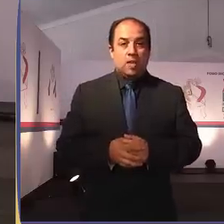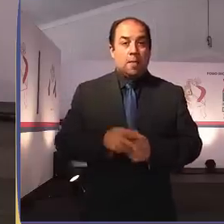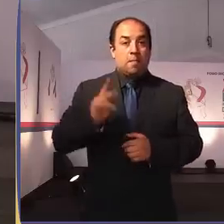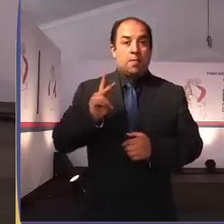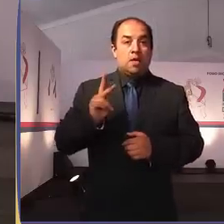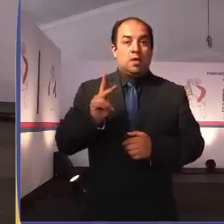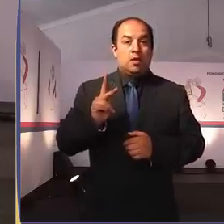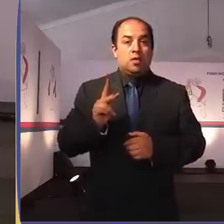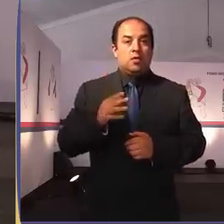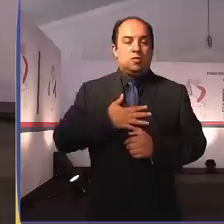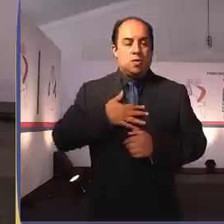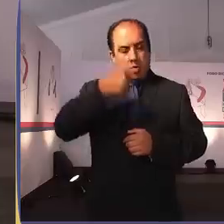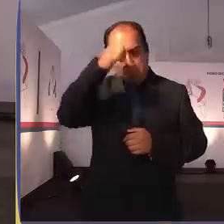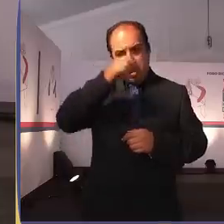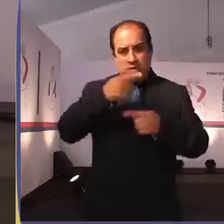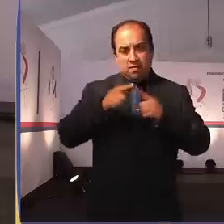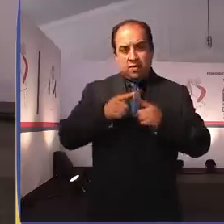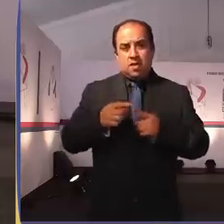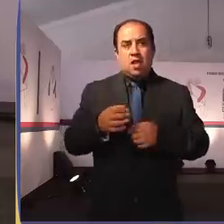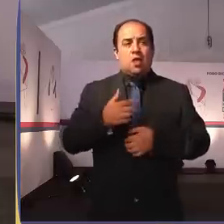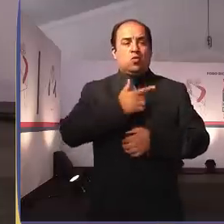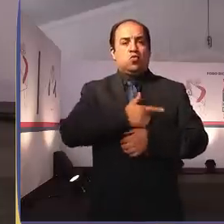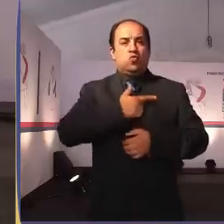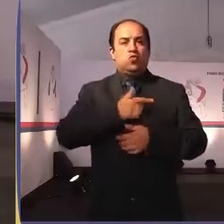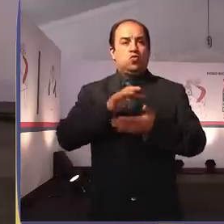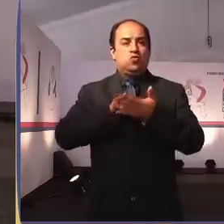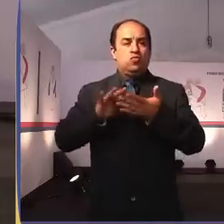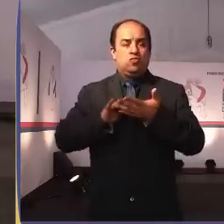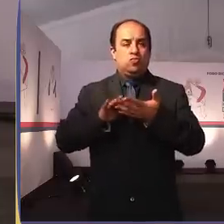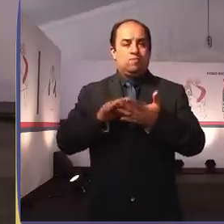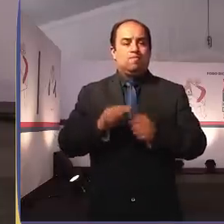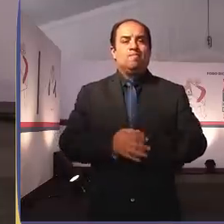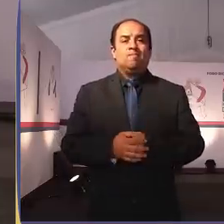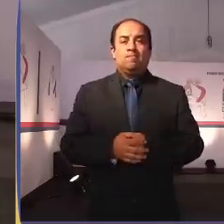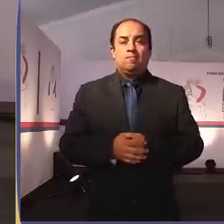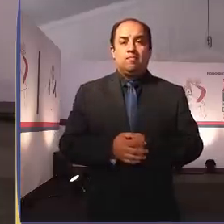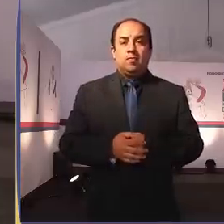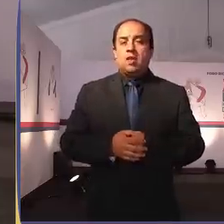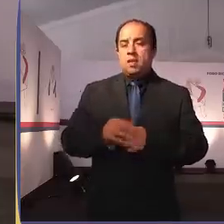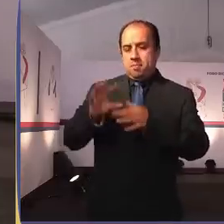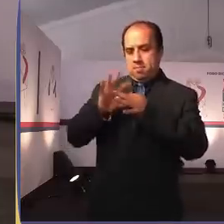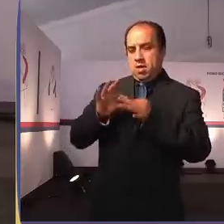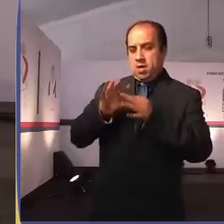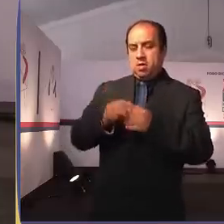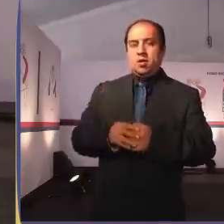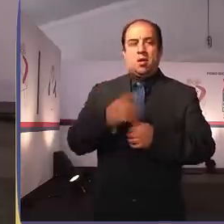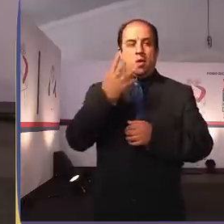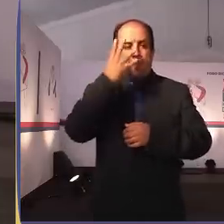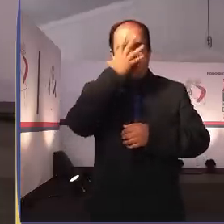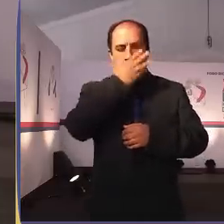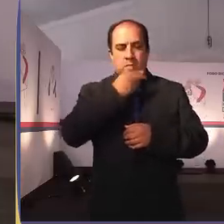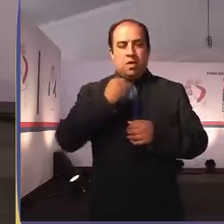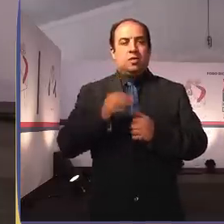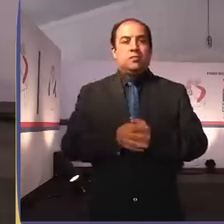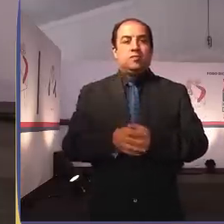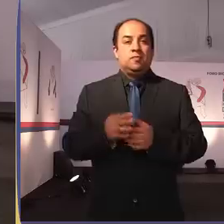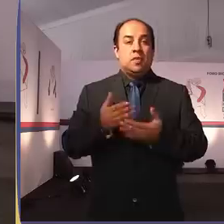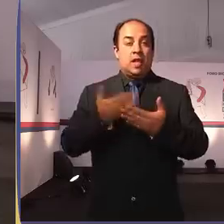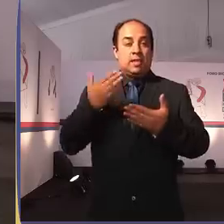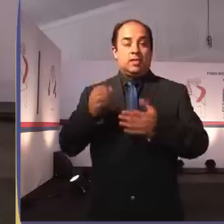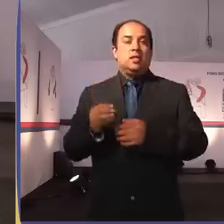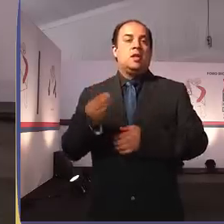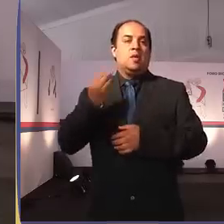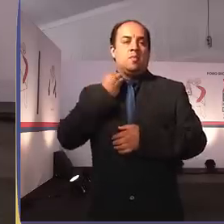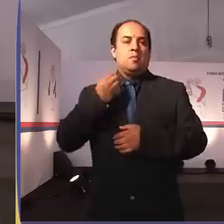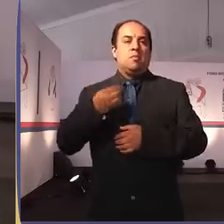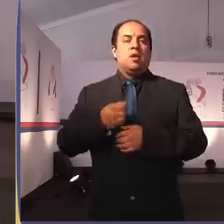Pero he vivido algunas experiencias en torno al placer de leer que te gustarán. Una de ellas muy bonita fue un ministro de Hacienda